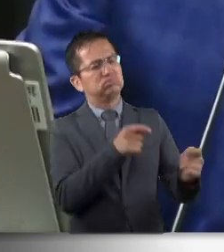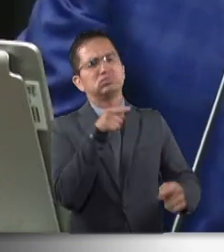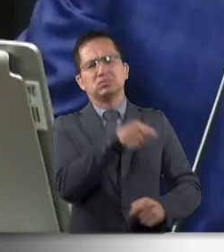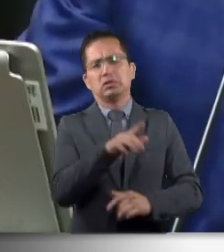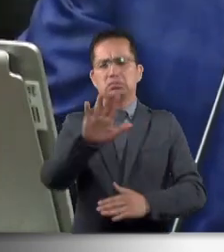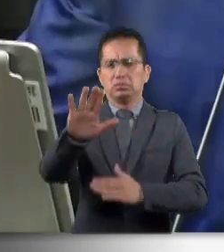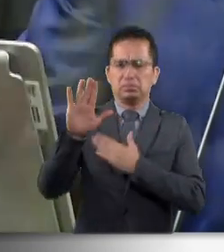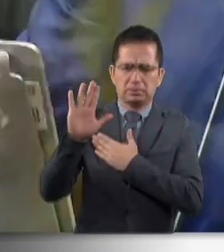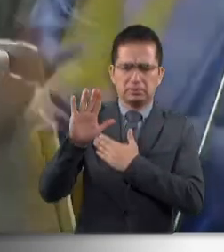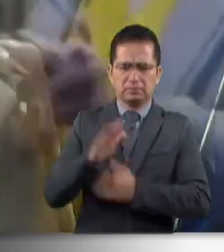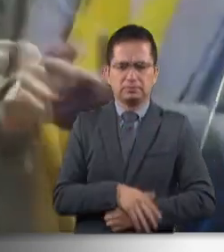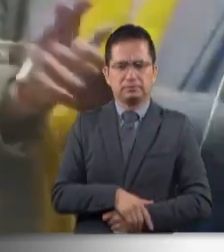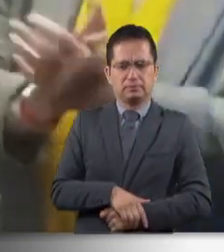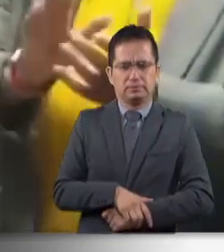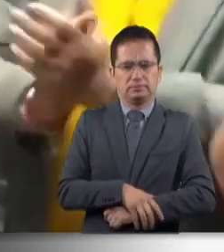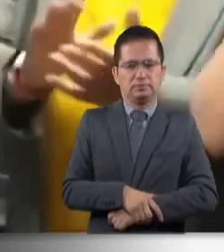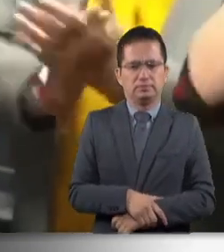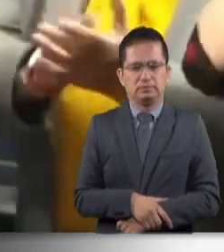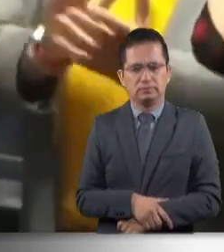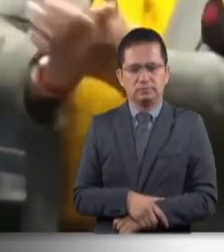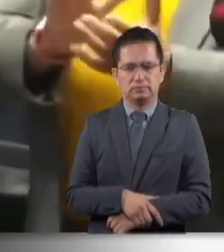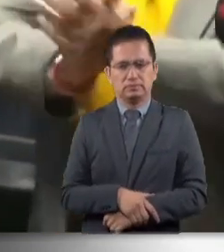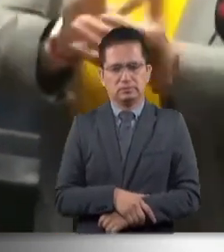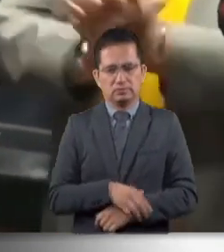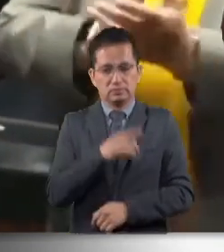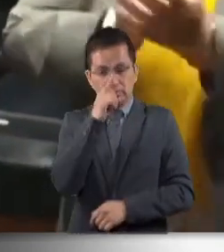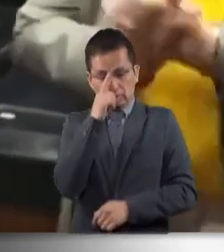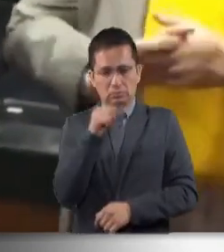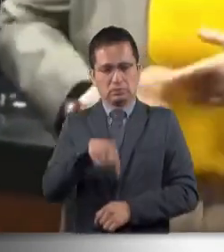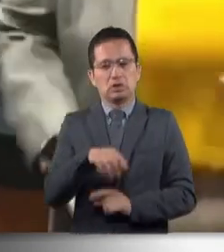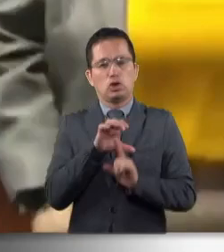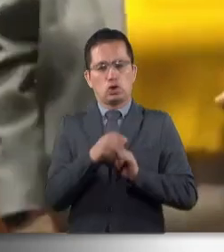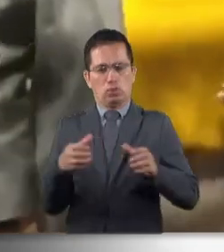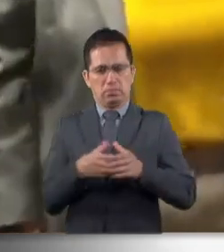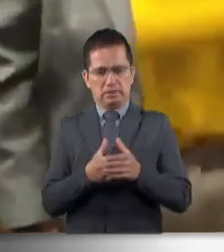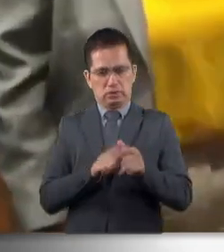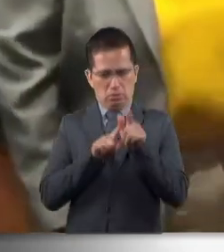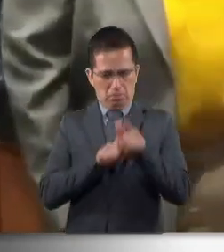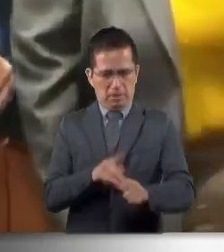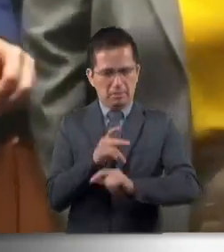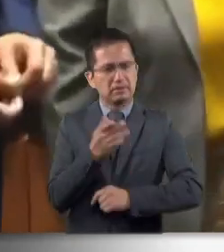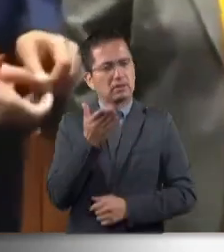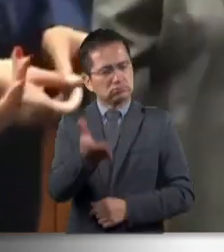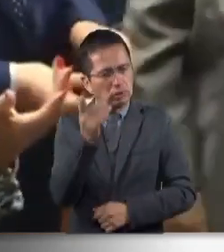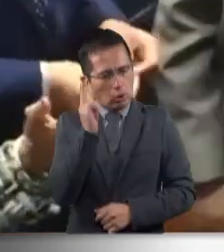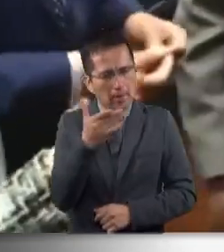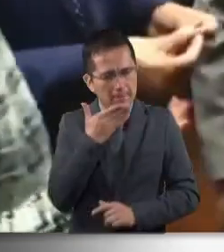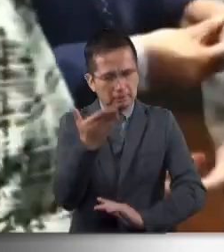a nombre de la comisión permanente de deseo éxito en su encargo Solicito a la